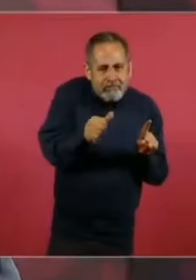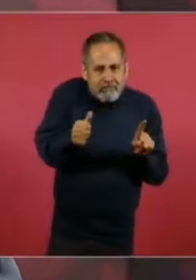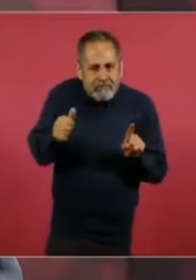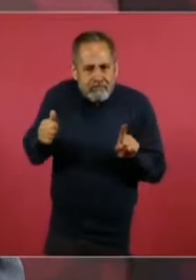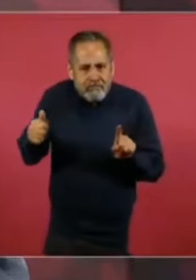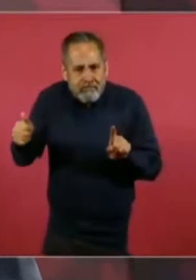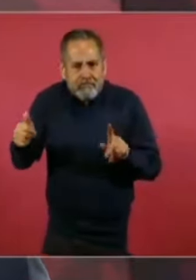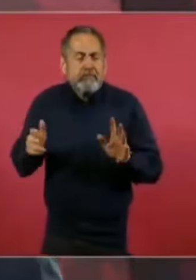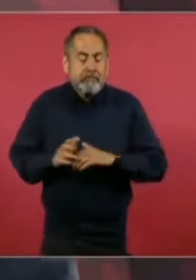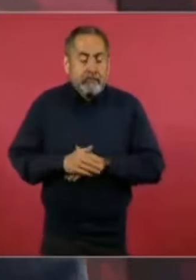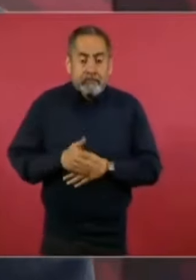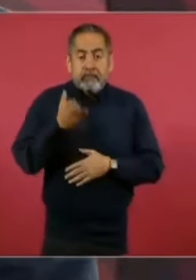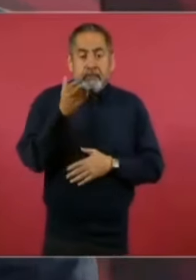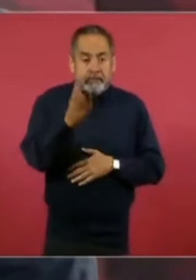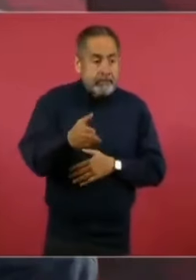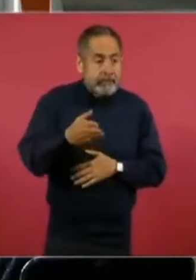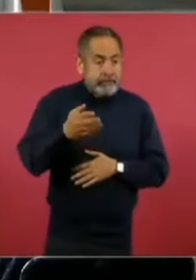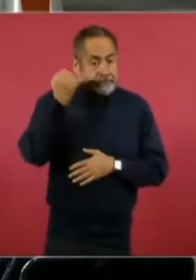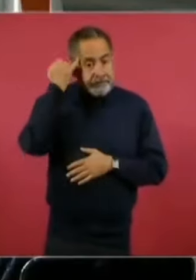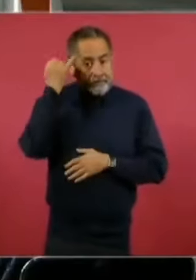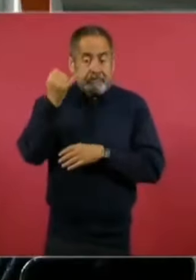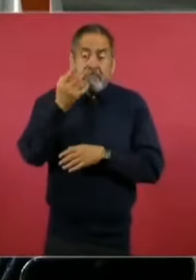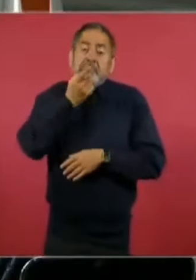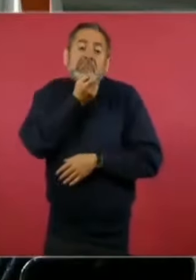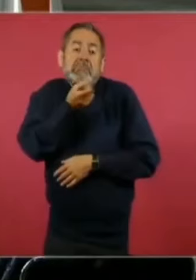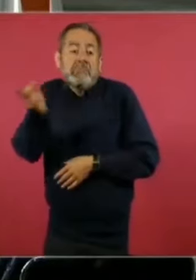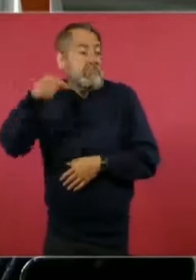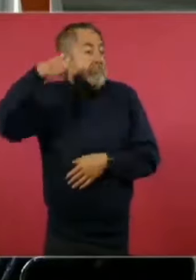A él se le atribuye la frase